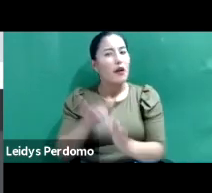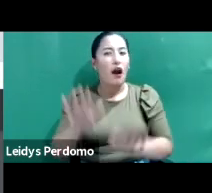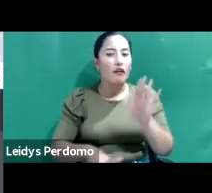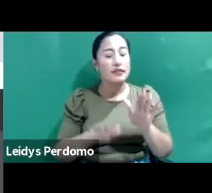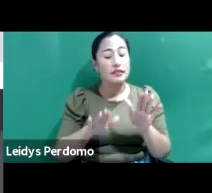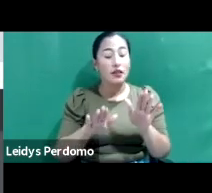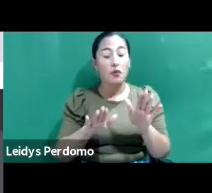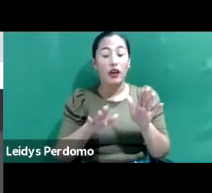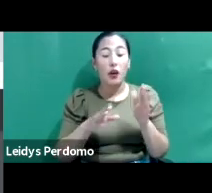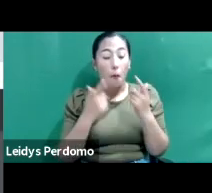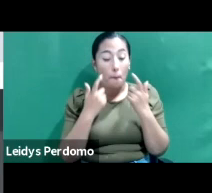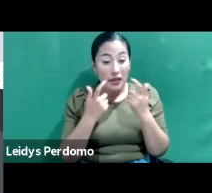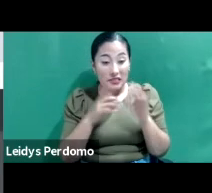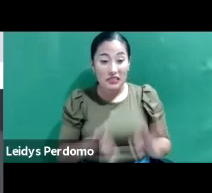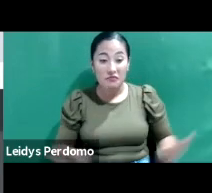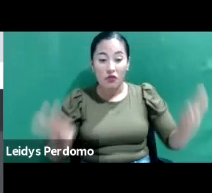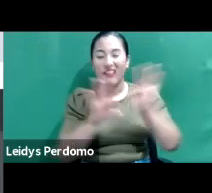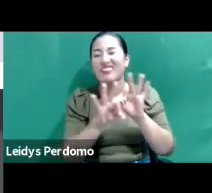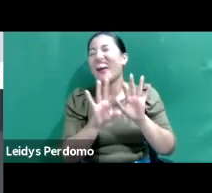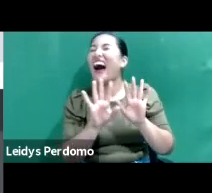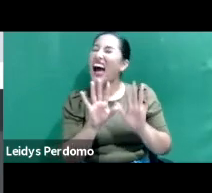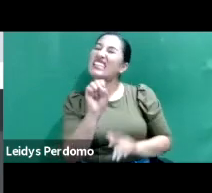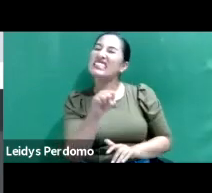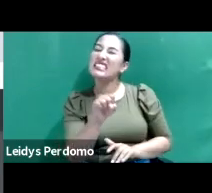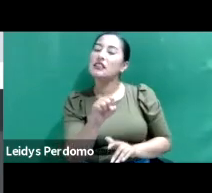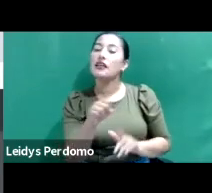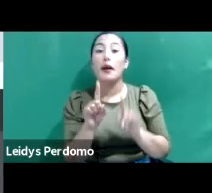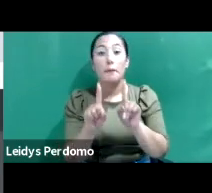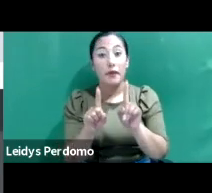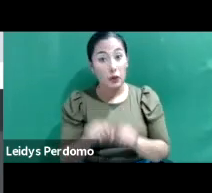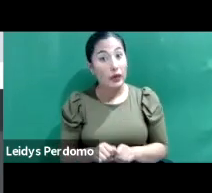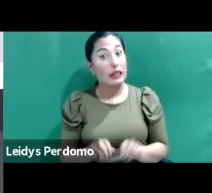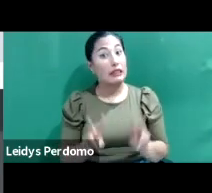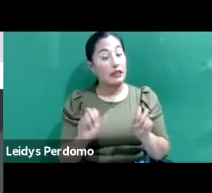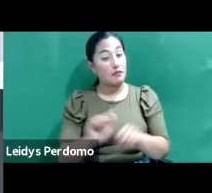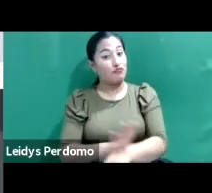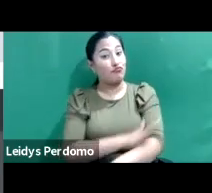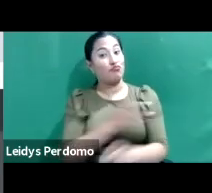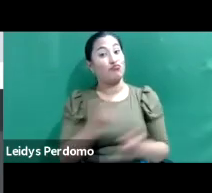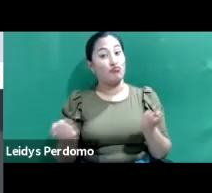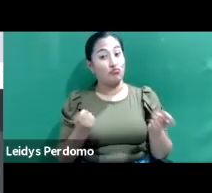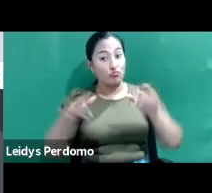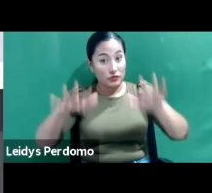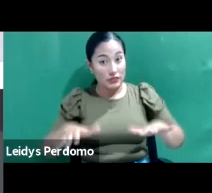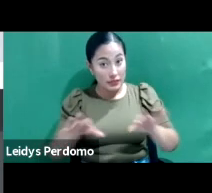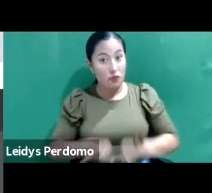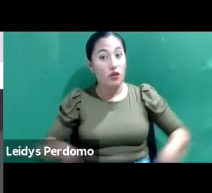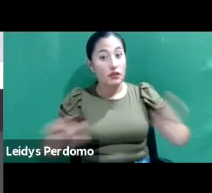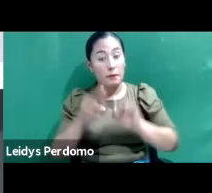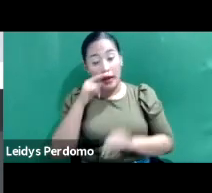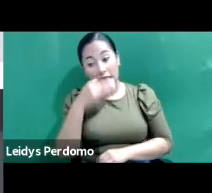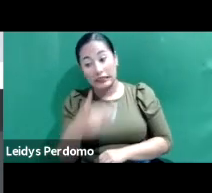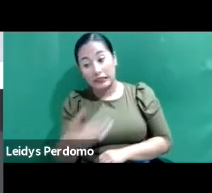importante y lo valioso que resulta ser todo el tema de la regulación emocional. ¿vale? Para niños y adolescentes. Acá estamos